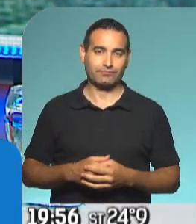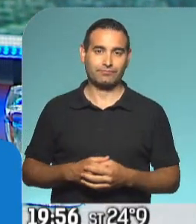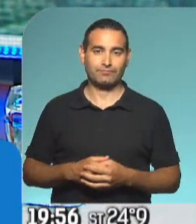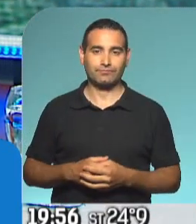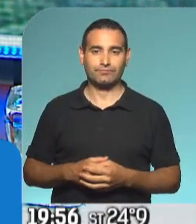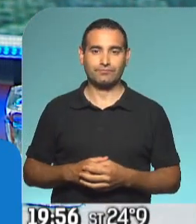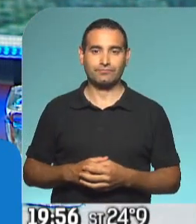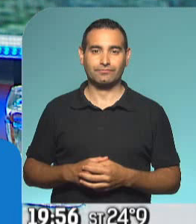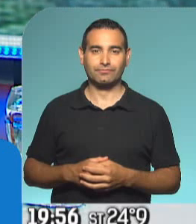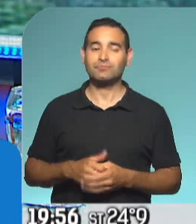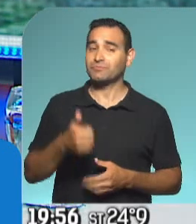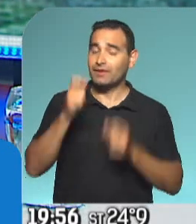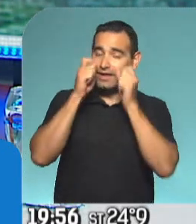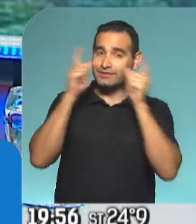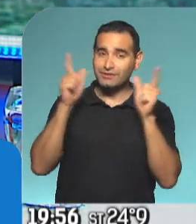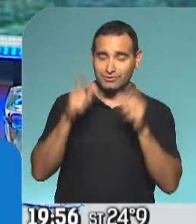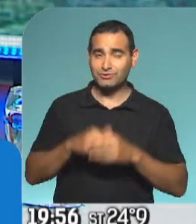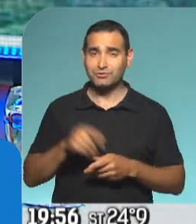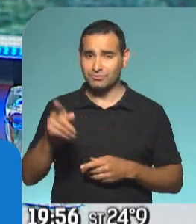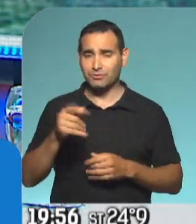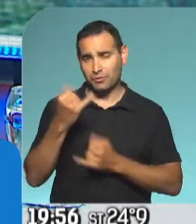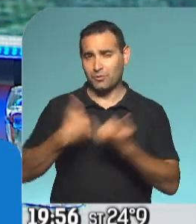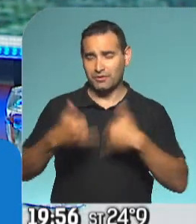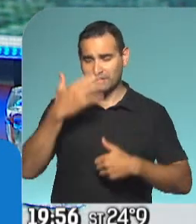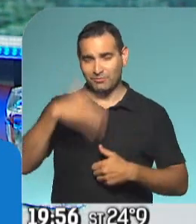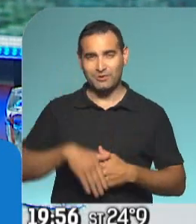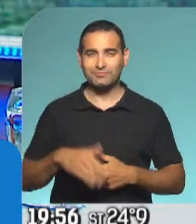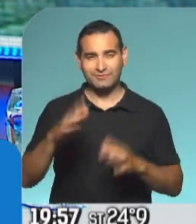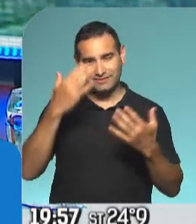traiga naturalmente. Prestaremos atención, Nace, y vos lo estarás contando. Un saludo, buenas noches.